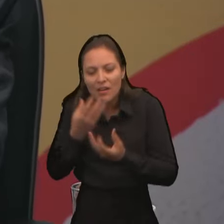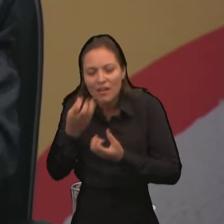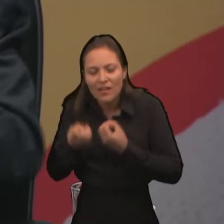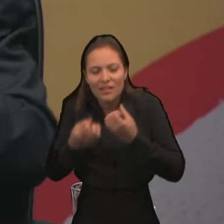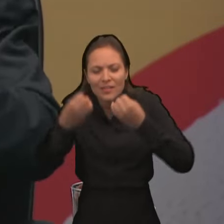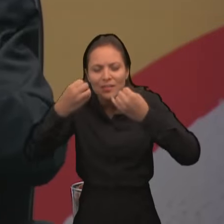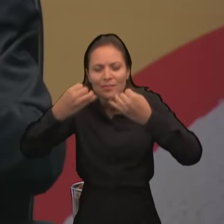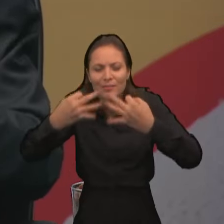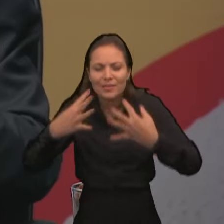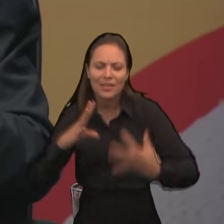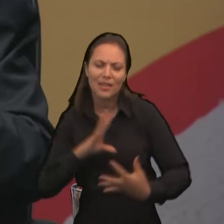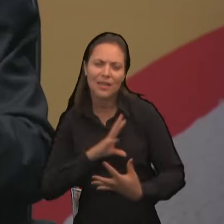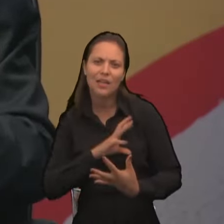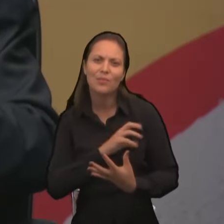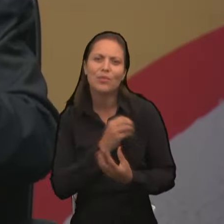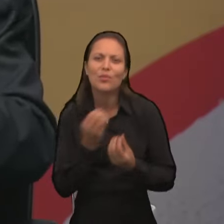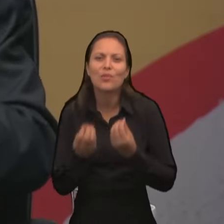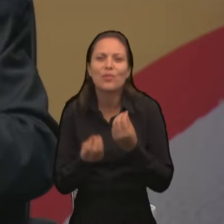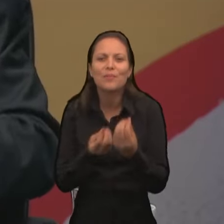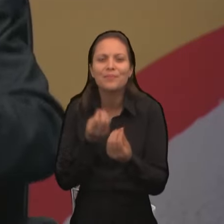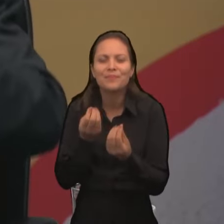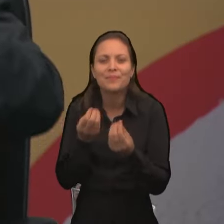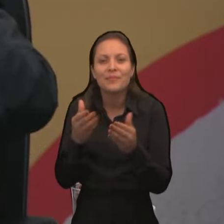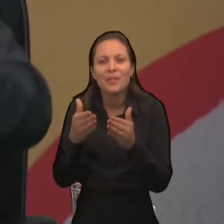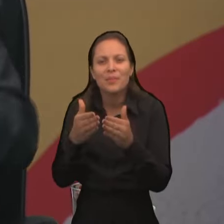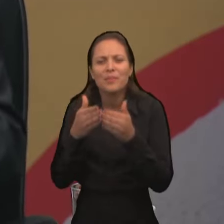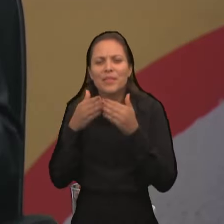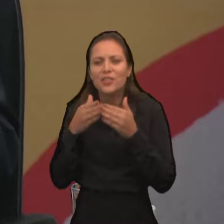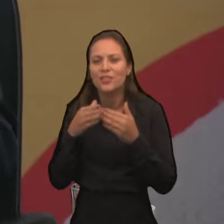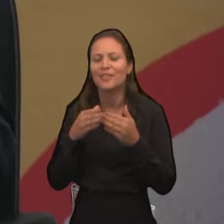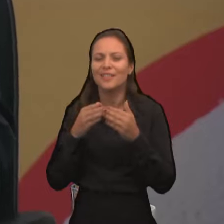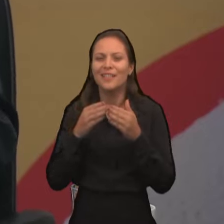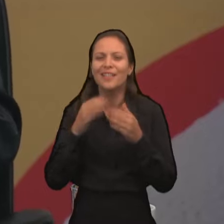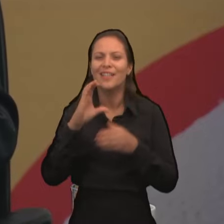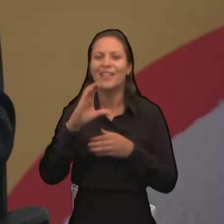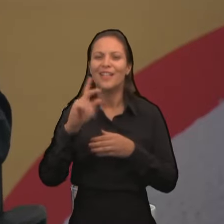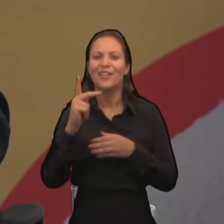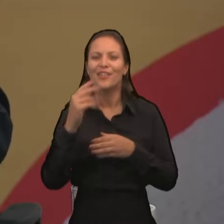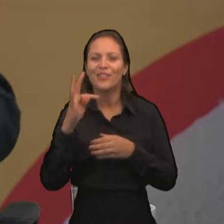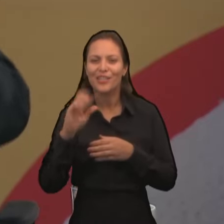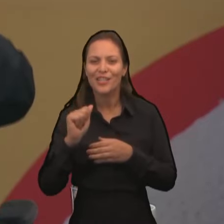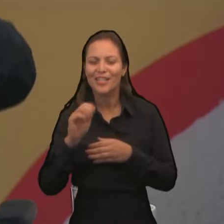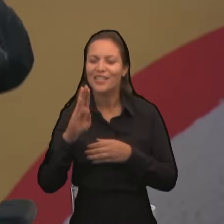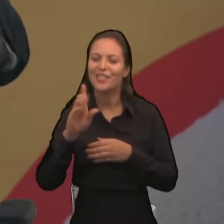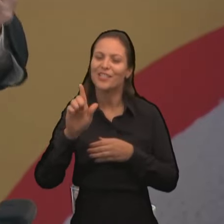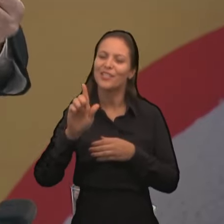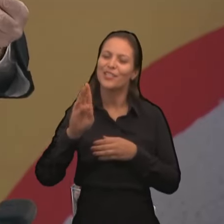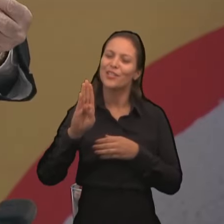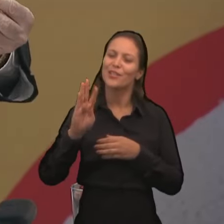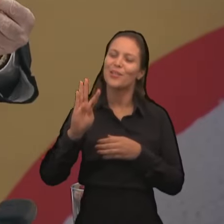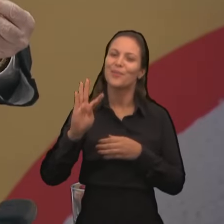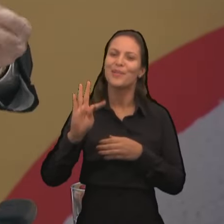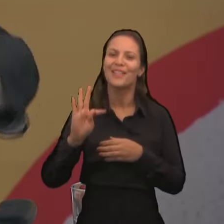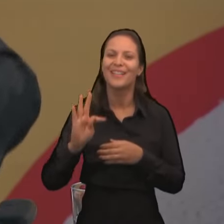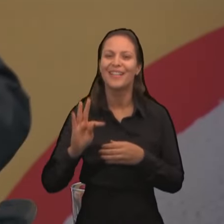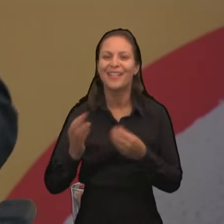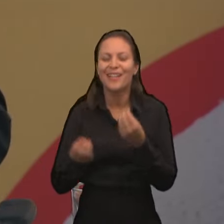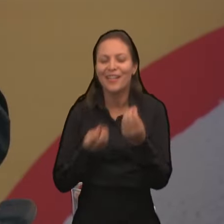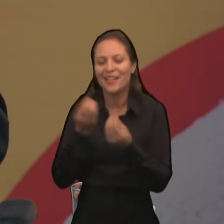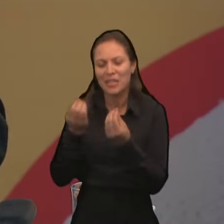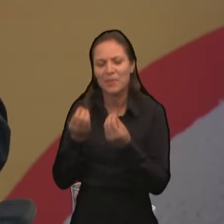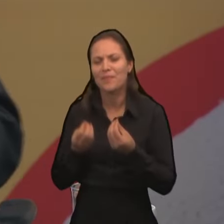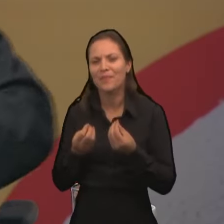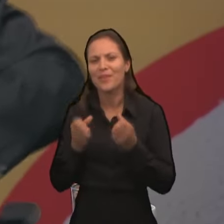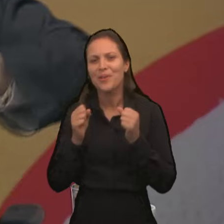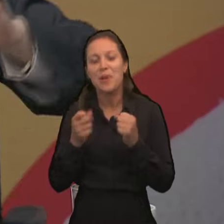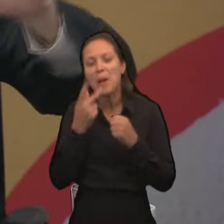para hacer una declaración de amor a la novia y tal. El ChatGPT se